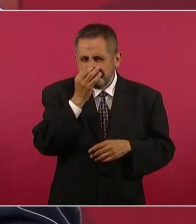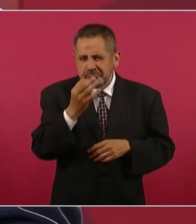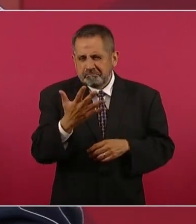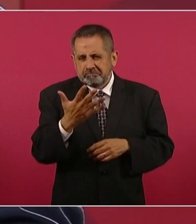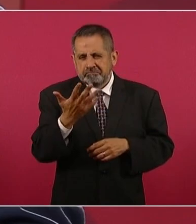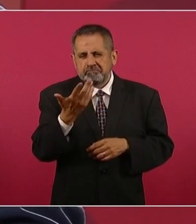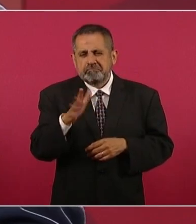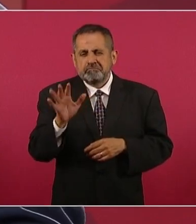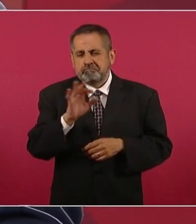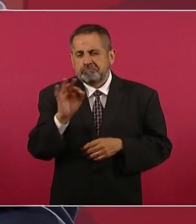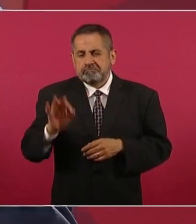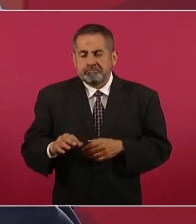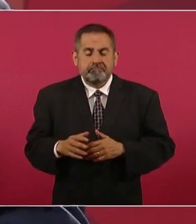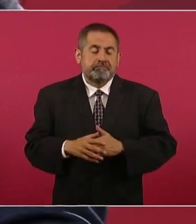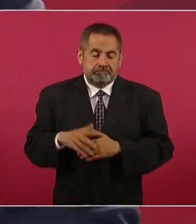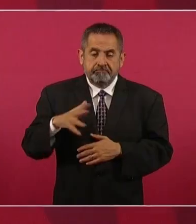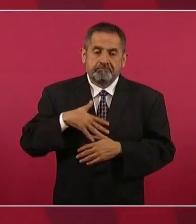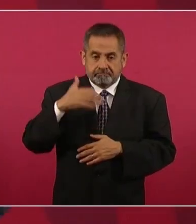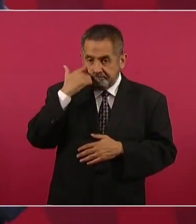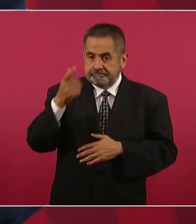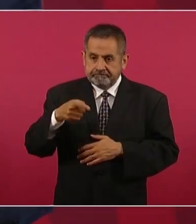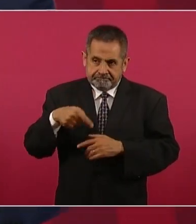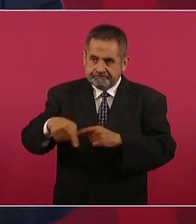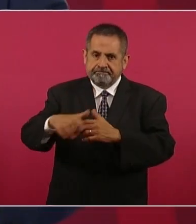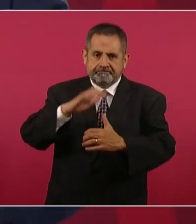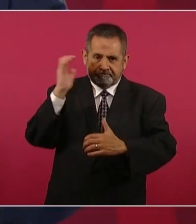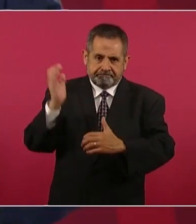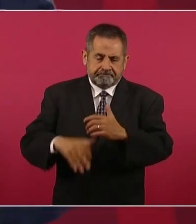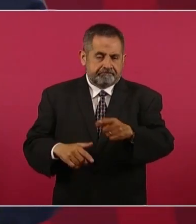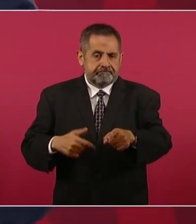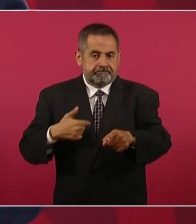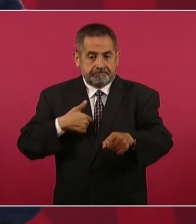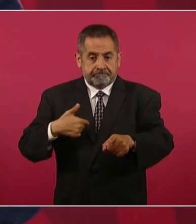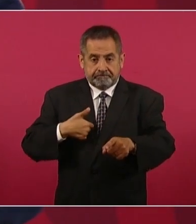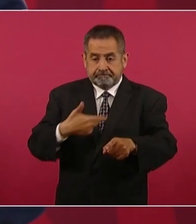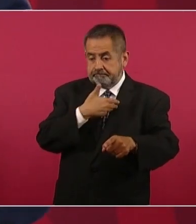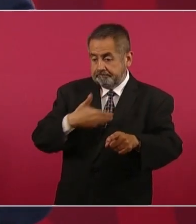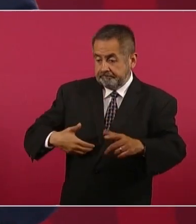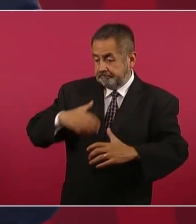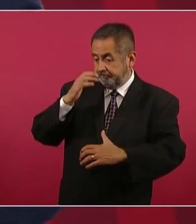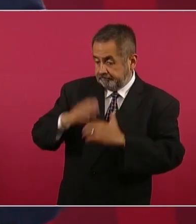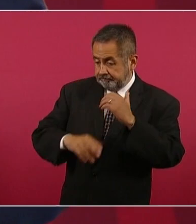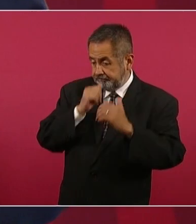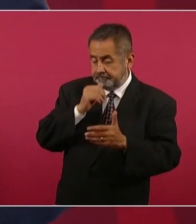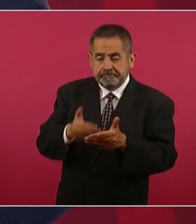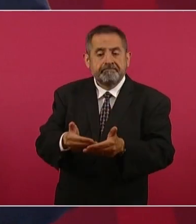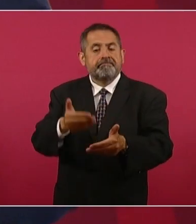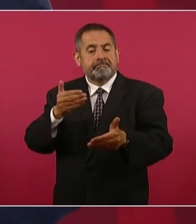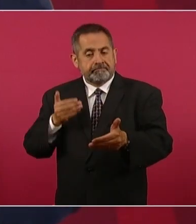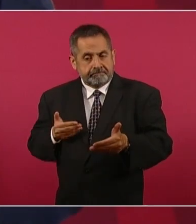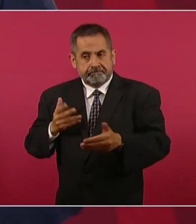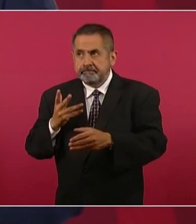5-10%, pero queremos terminarlo antes de que concluya el gobierno. Y luego en la presa